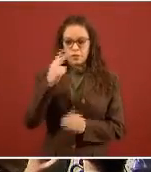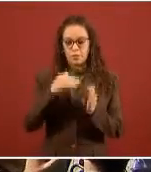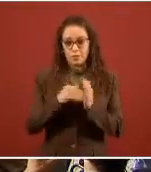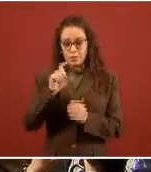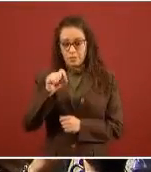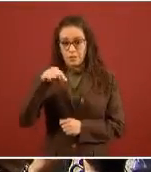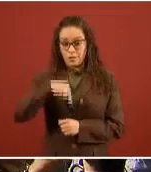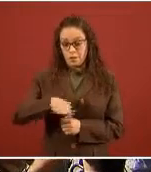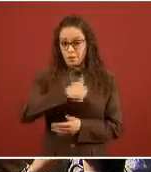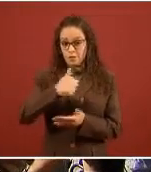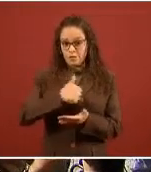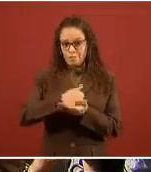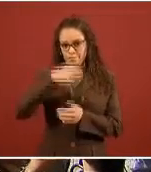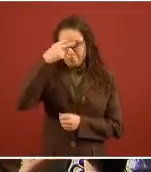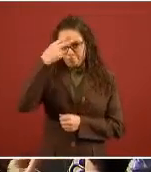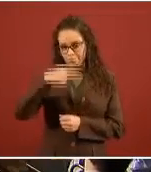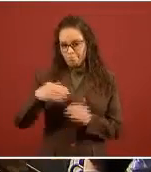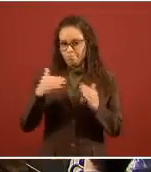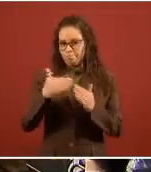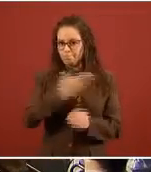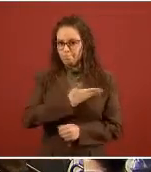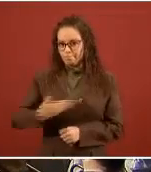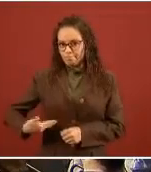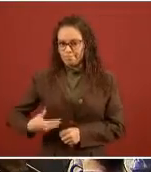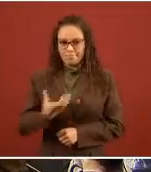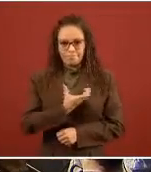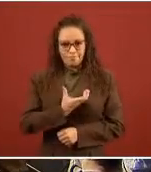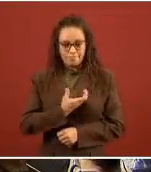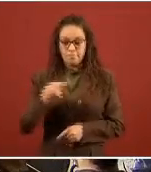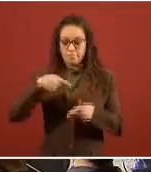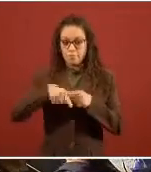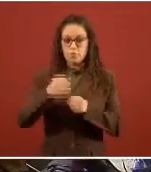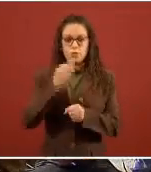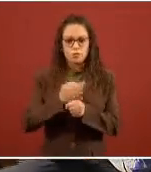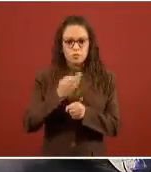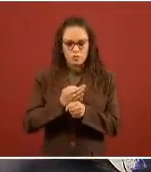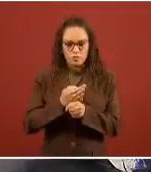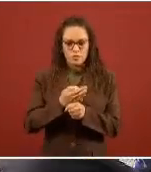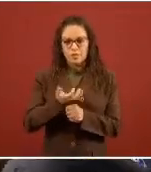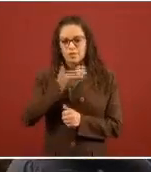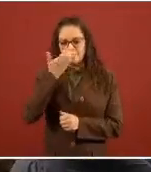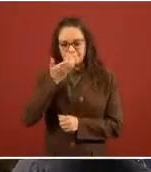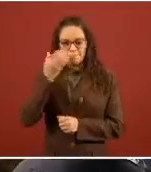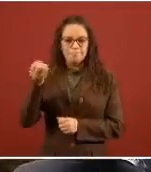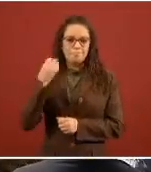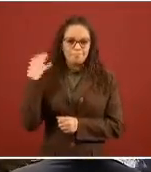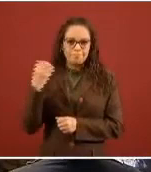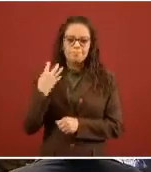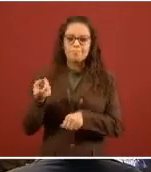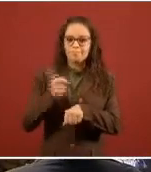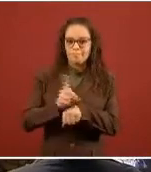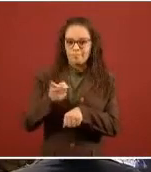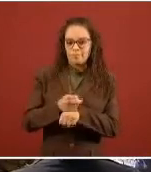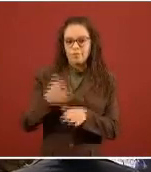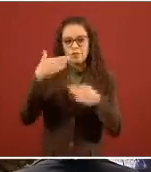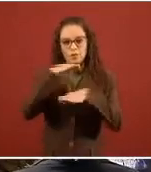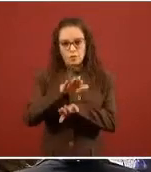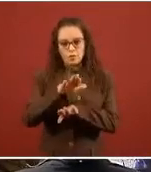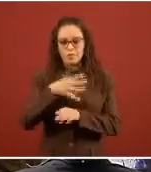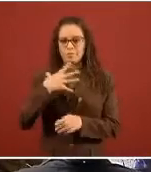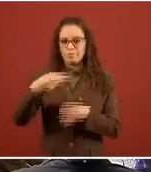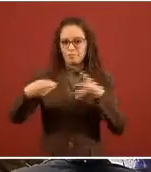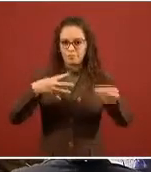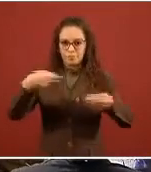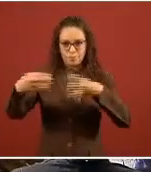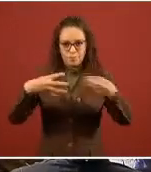México, este es el Palacio Nacional, y vamos a iniciar la conferencia de prensa diaria sobre la situación de la pandemia